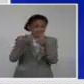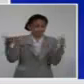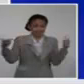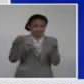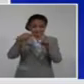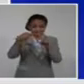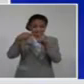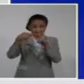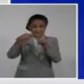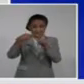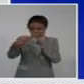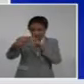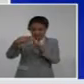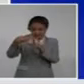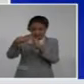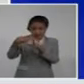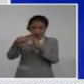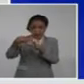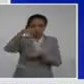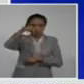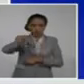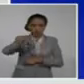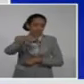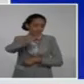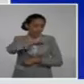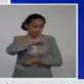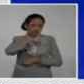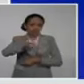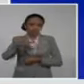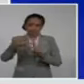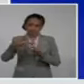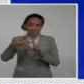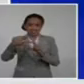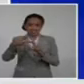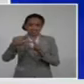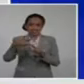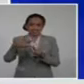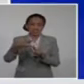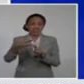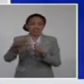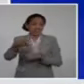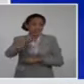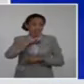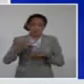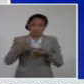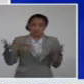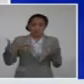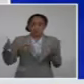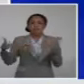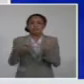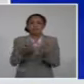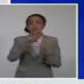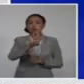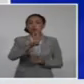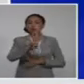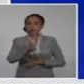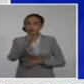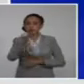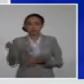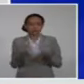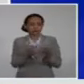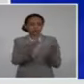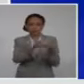casos confirmados, el de ayer fue el más elevado, con 1.042 autóctonos y